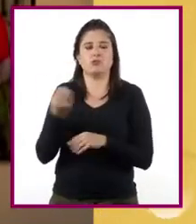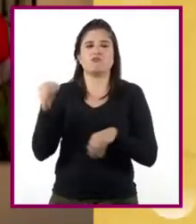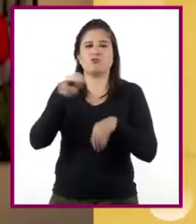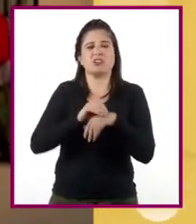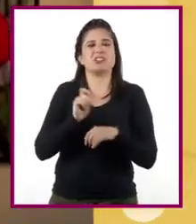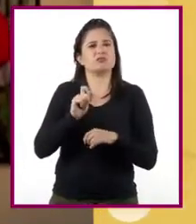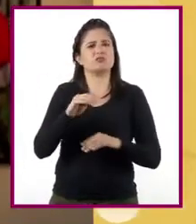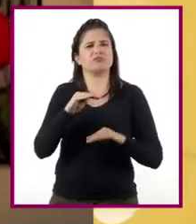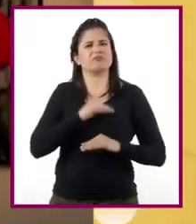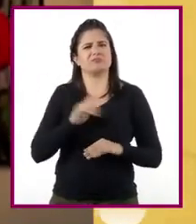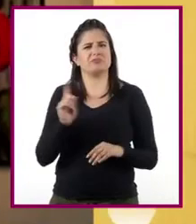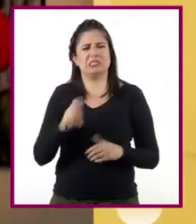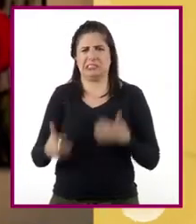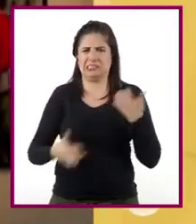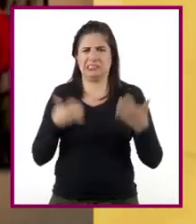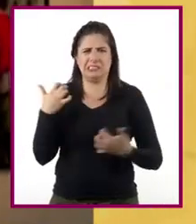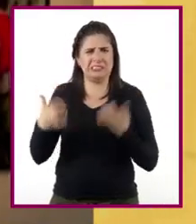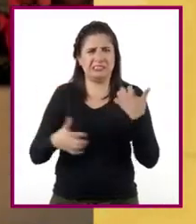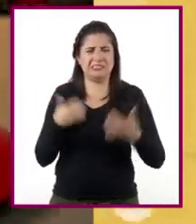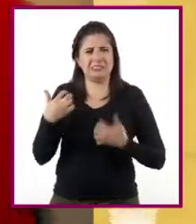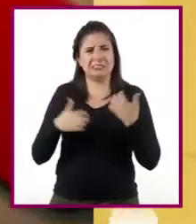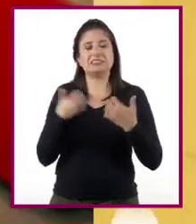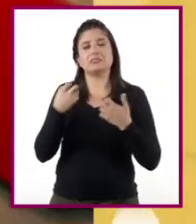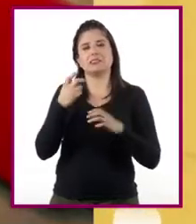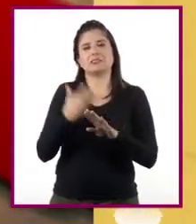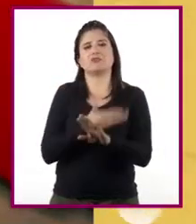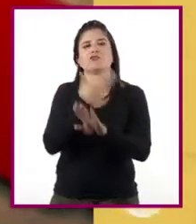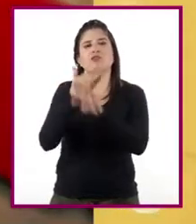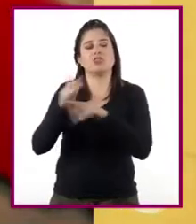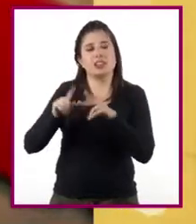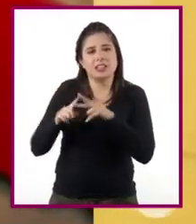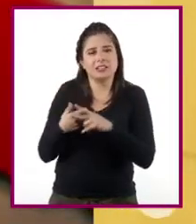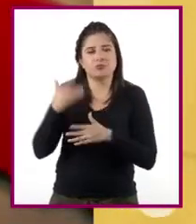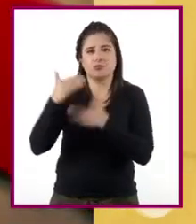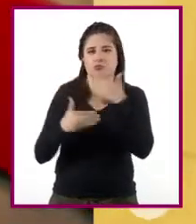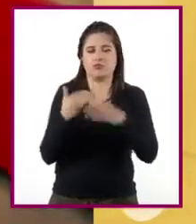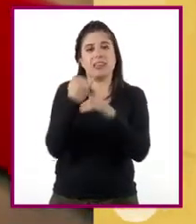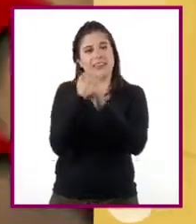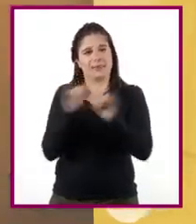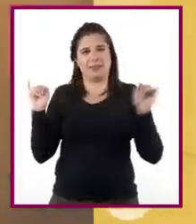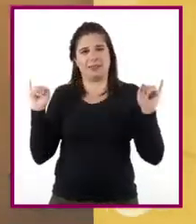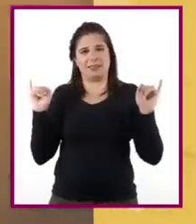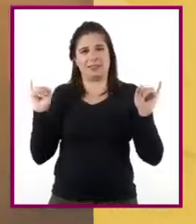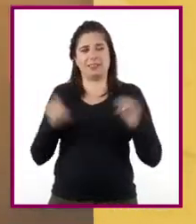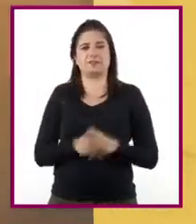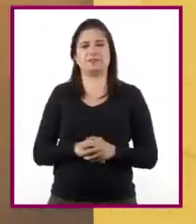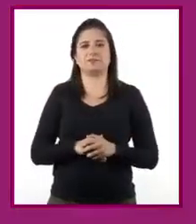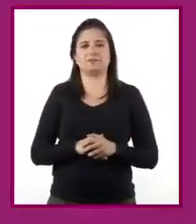inconformidad que por diversos factores desembocó en el inicio del proceso de independencia.